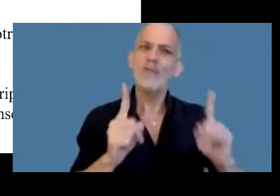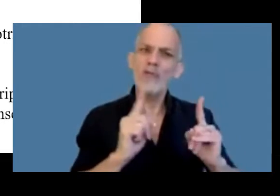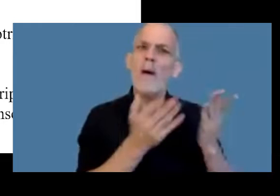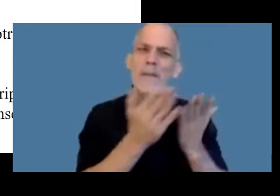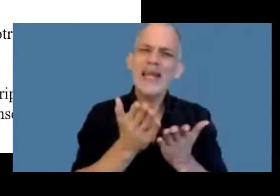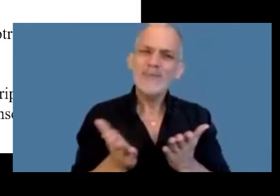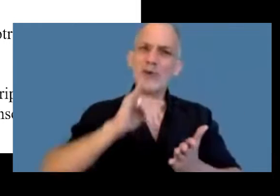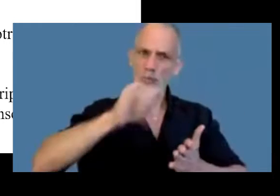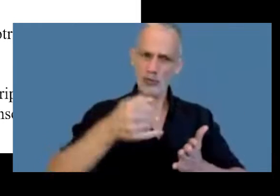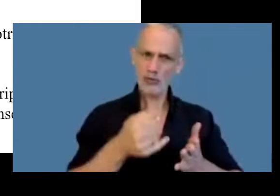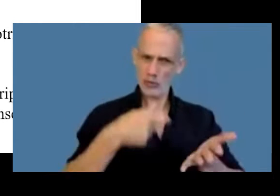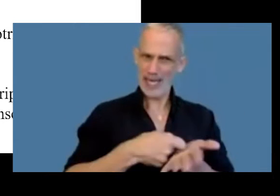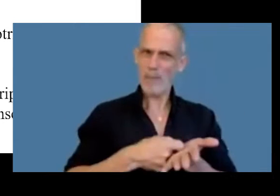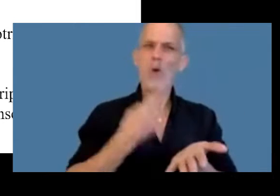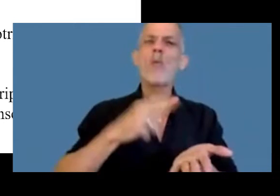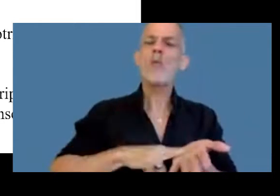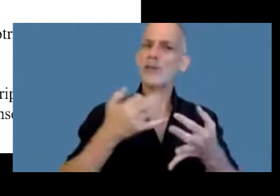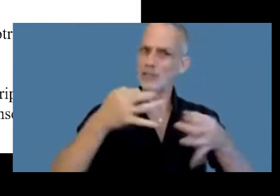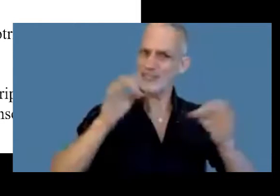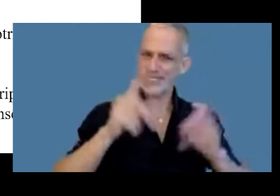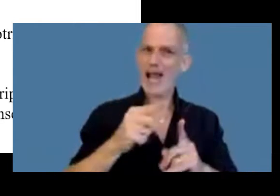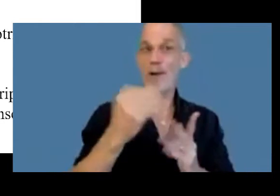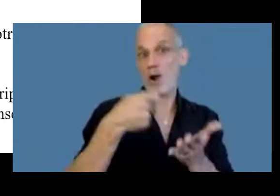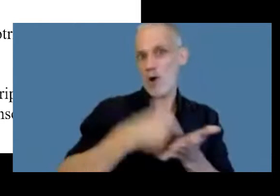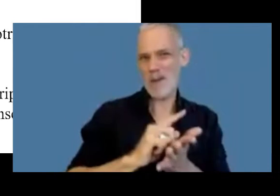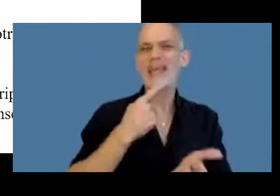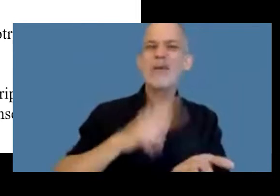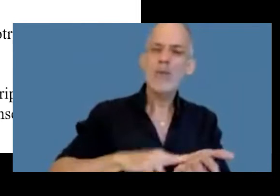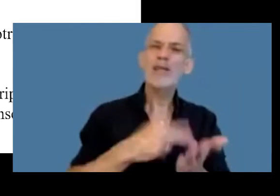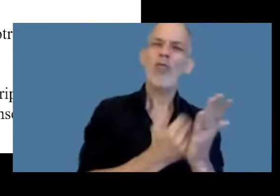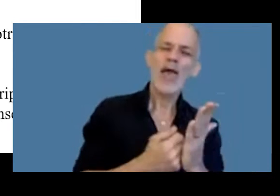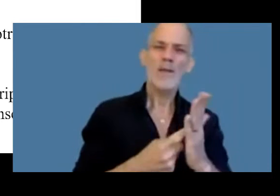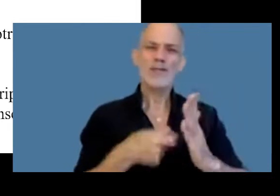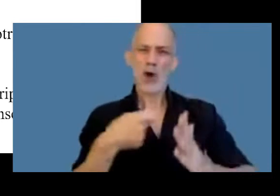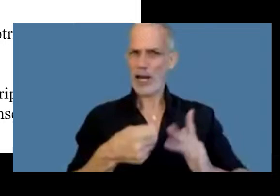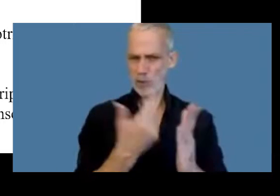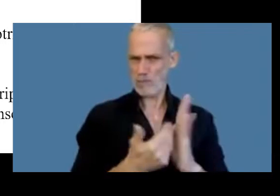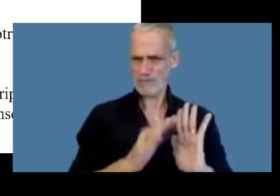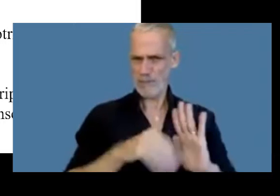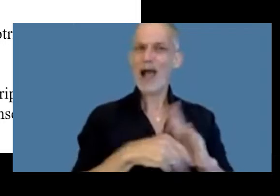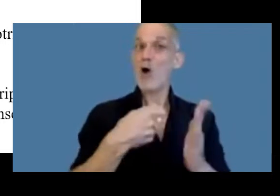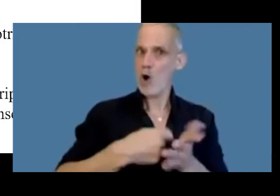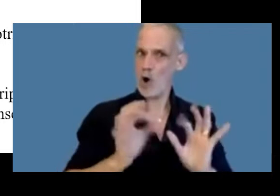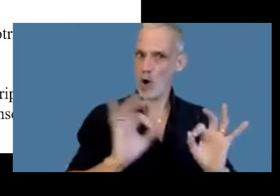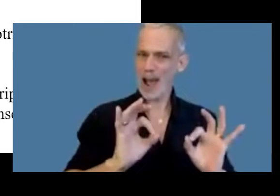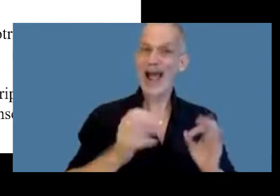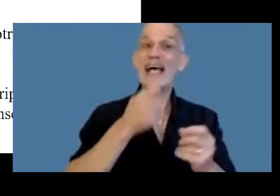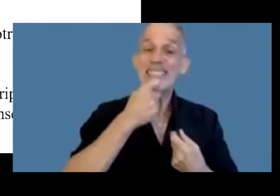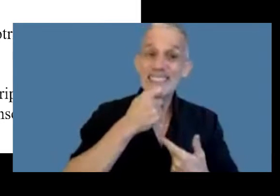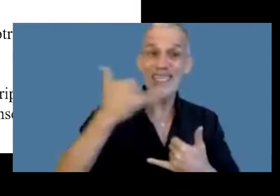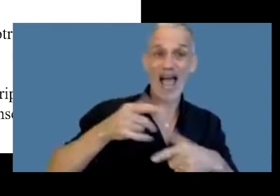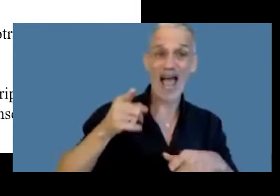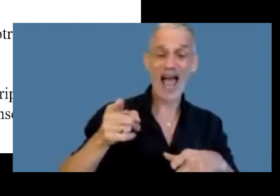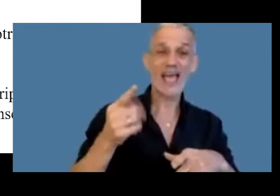la exención de impuesto al débito y crédito bancario, ¿sí?, en la medida que realicen una